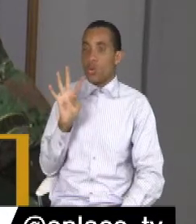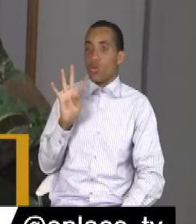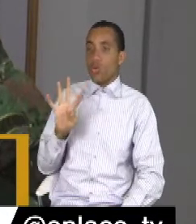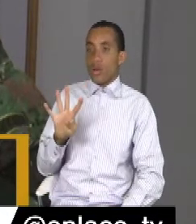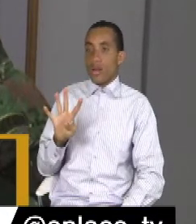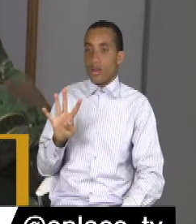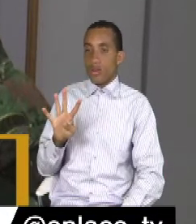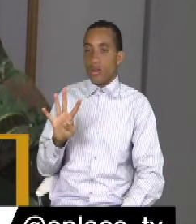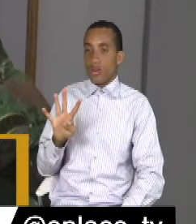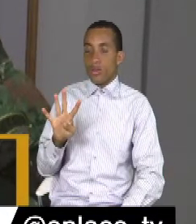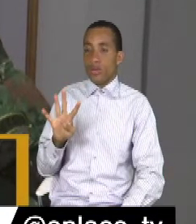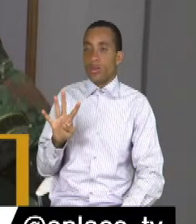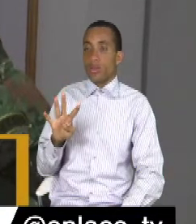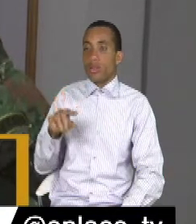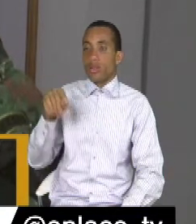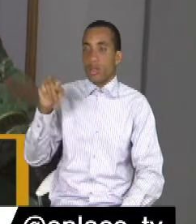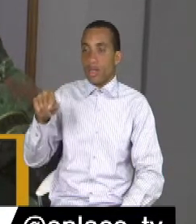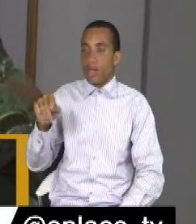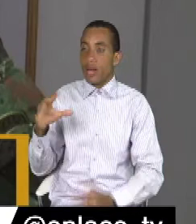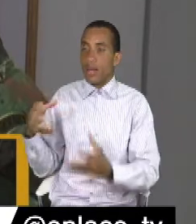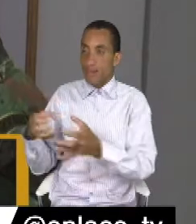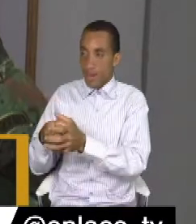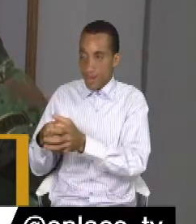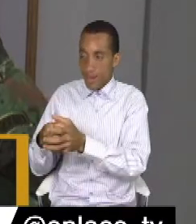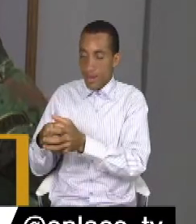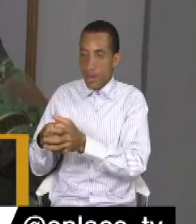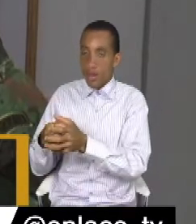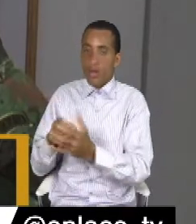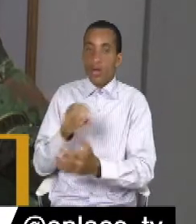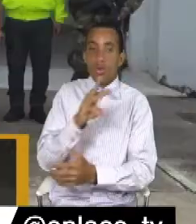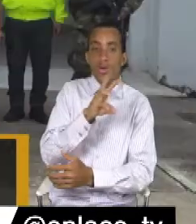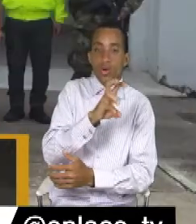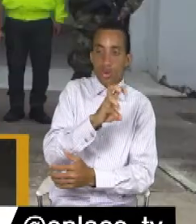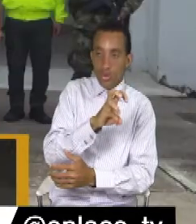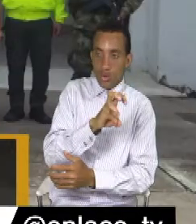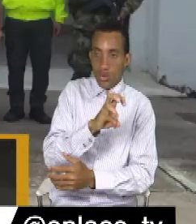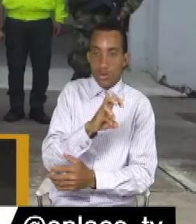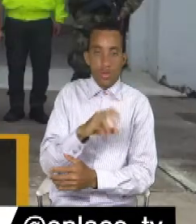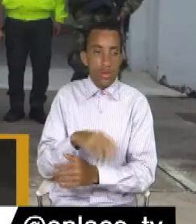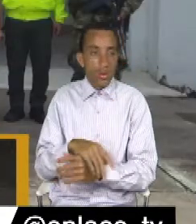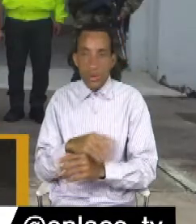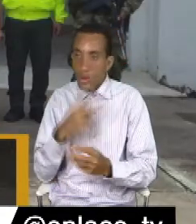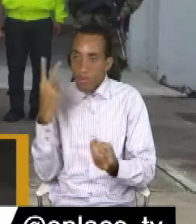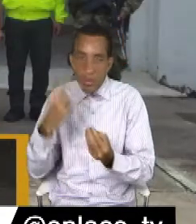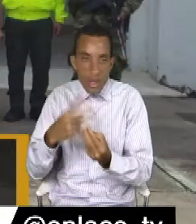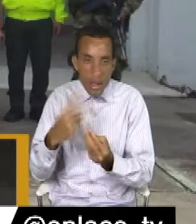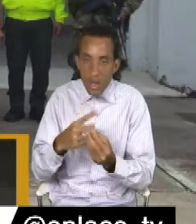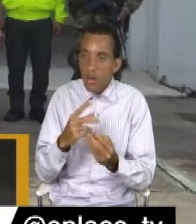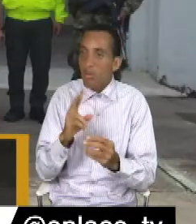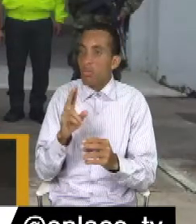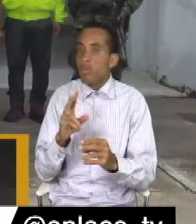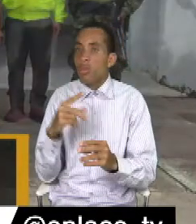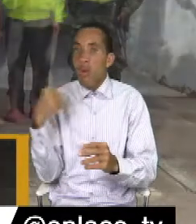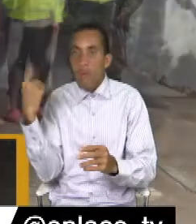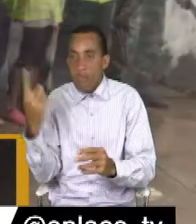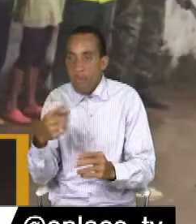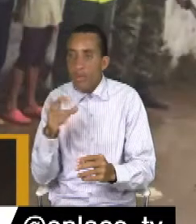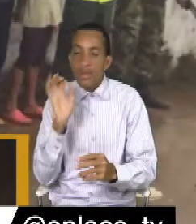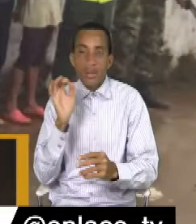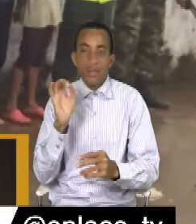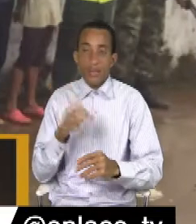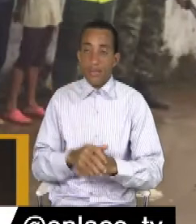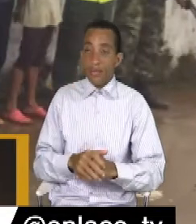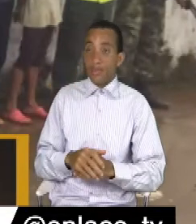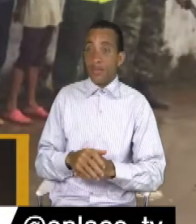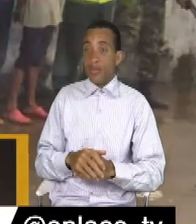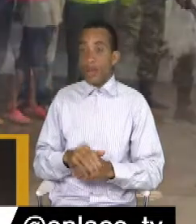son orgánicas del Clan del Golfo y 8 de delincuencia común. Los detenidos, en los que se encuentran 3 mujeres y 2 venezolanos, tendrían,